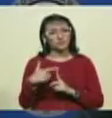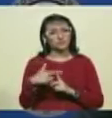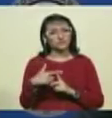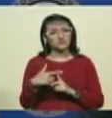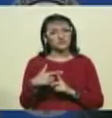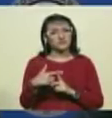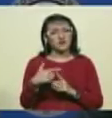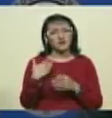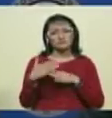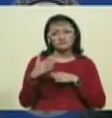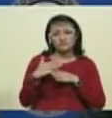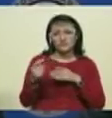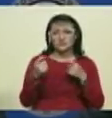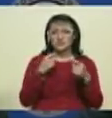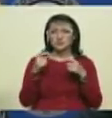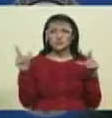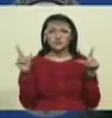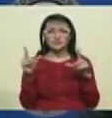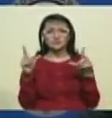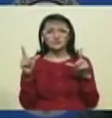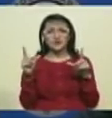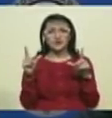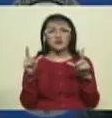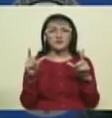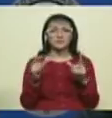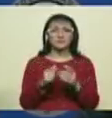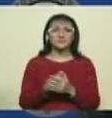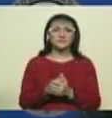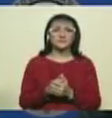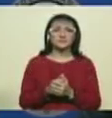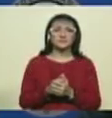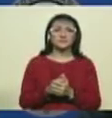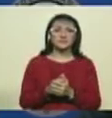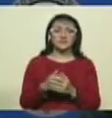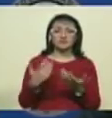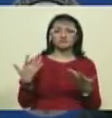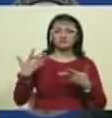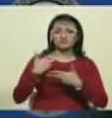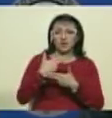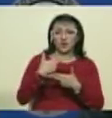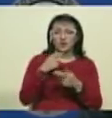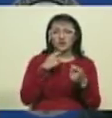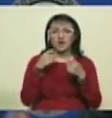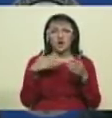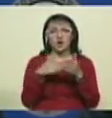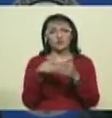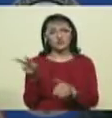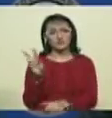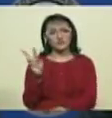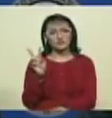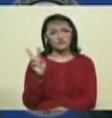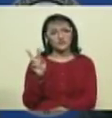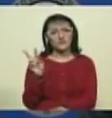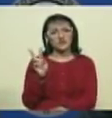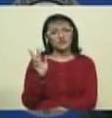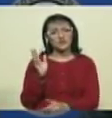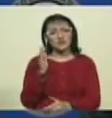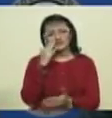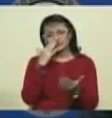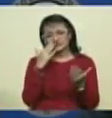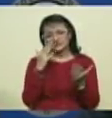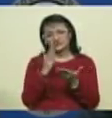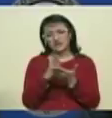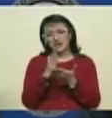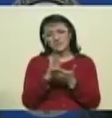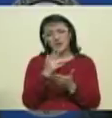medios de comunicación, a pesar de las agencias de prensa, a pesar del gran cerco mediático contra Venezuela. Venezuela siempre va a cumplir con todos